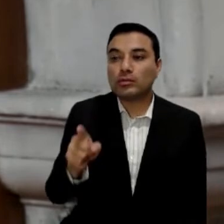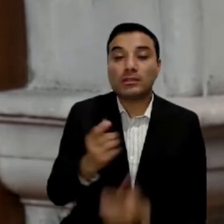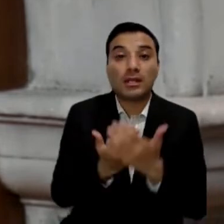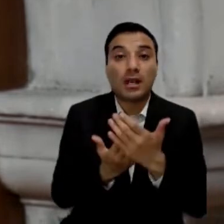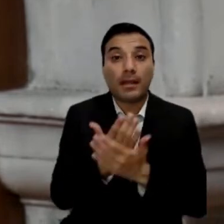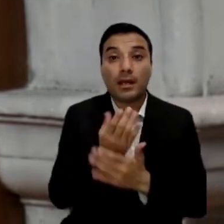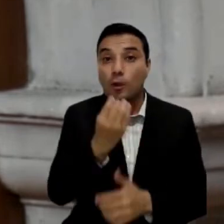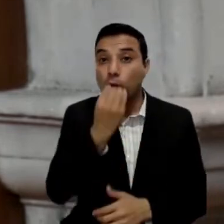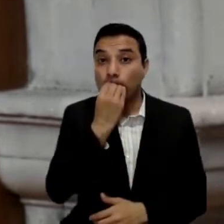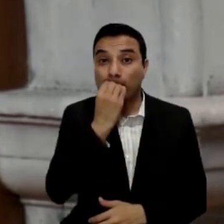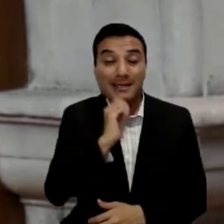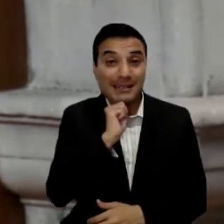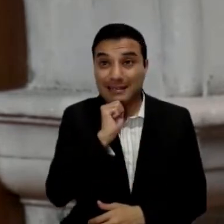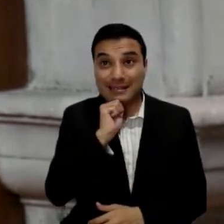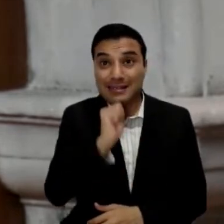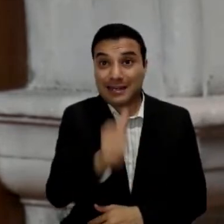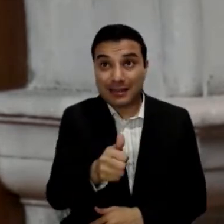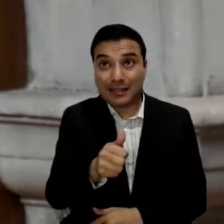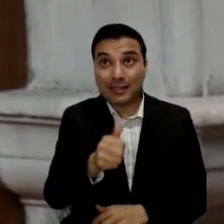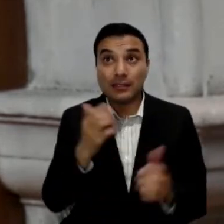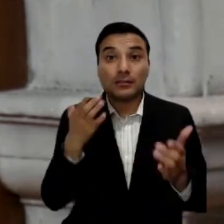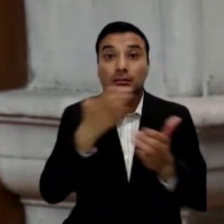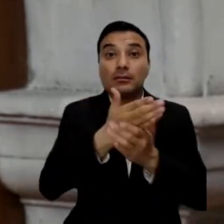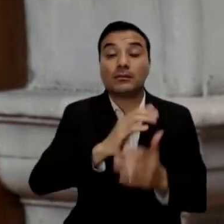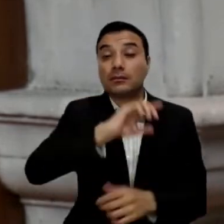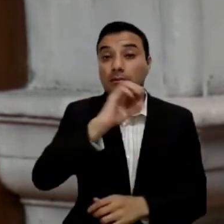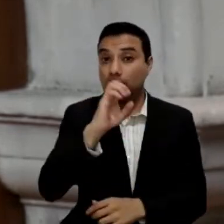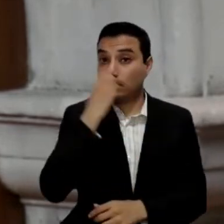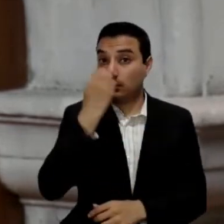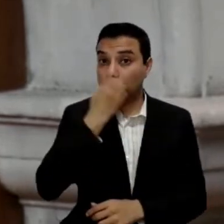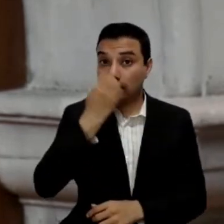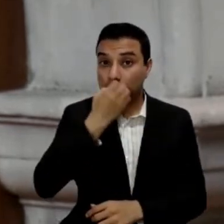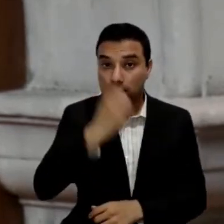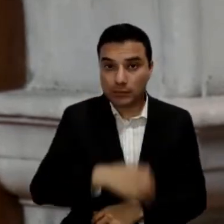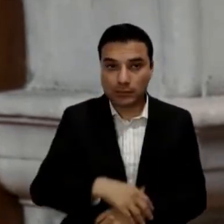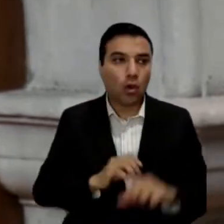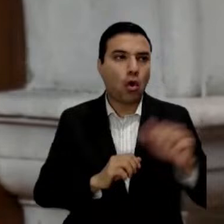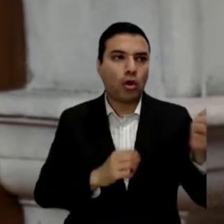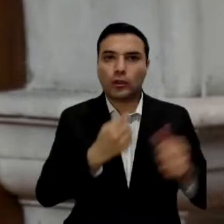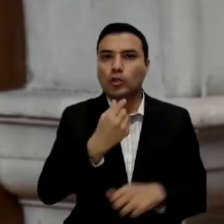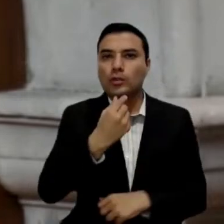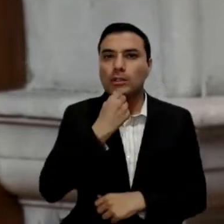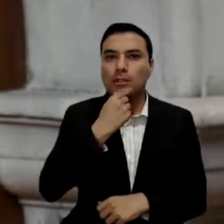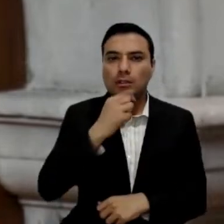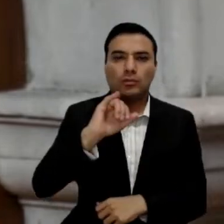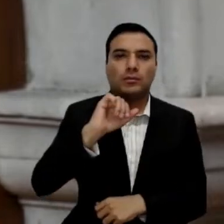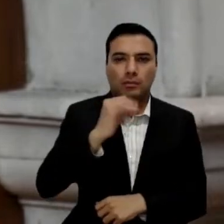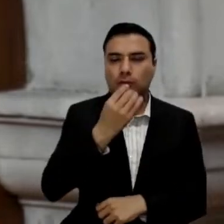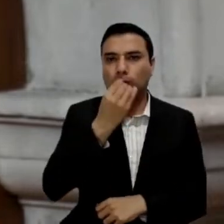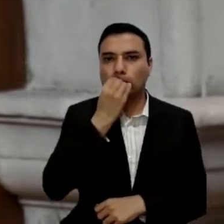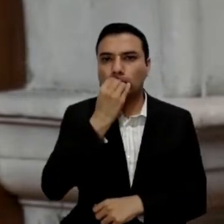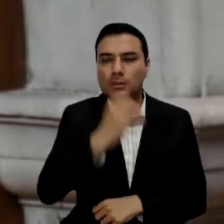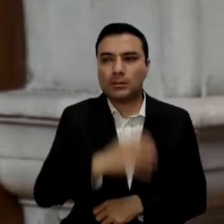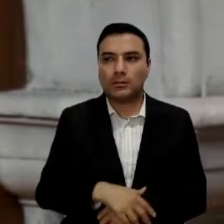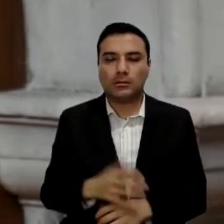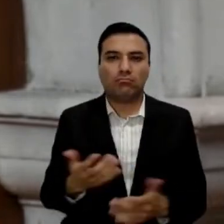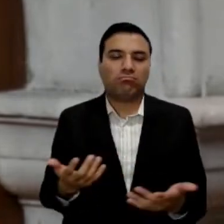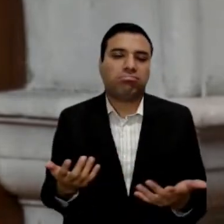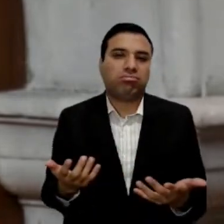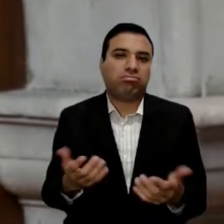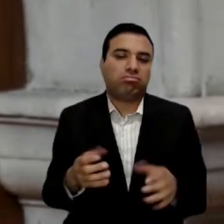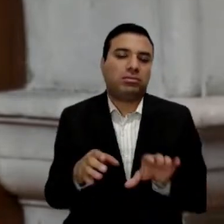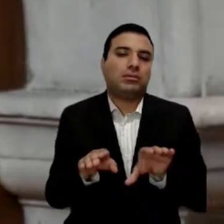tiene que salir a competir con otros niños que sí han tenido la oportunidad de de comer, pues luchan en una